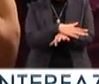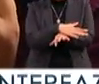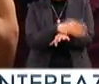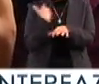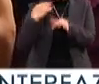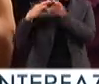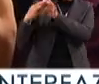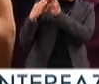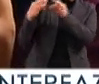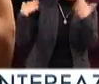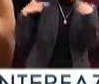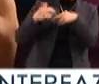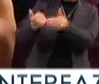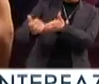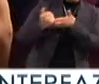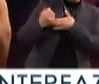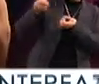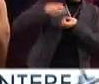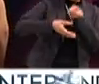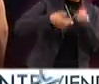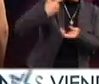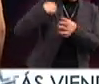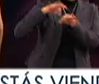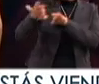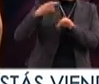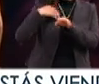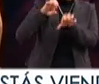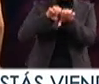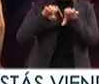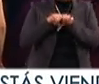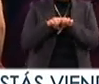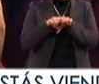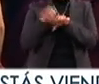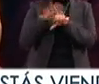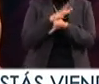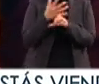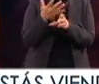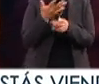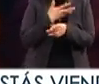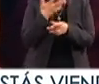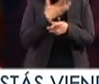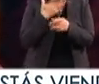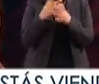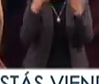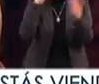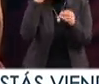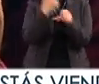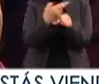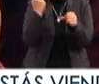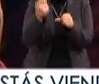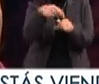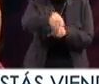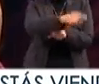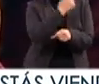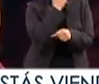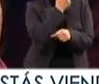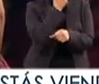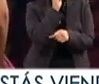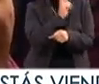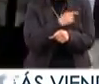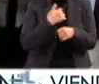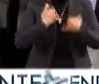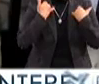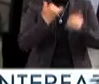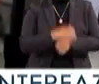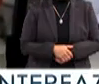hombro con hombro con las maestras y los maestros de México. Vamos a trabajar como un equipo, porque tenemos una gran responsabilidad, que son nuestras niñas, niños y